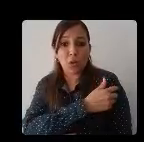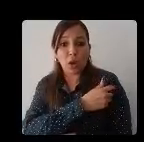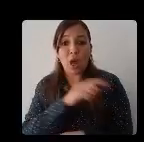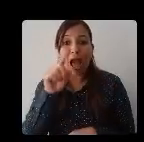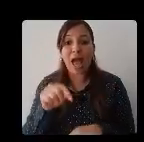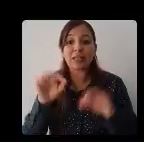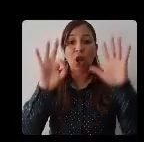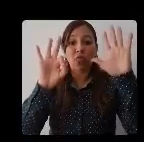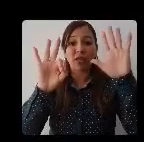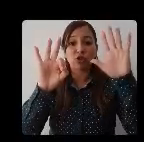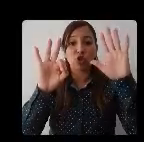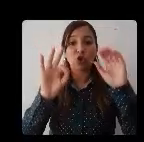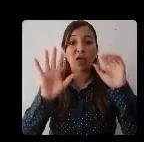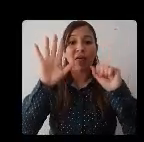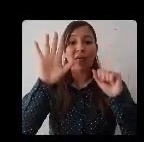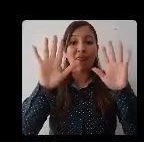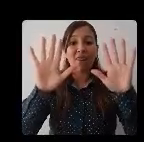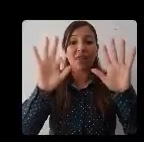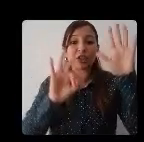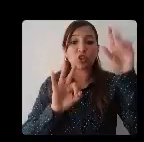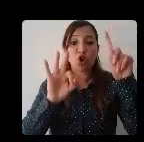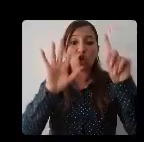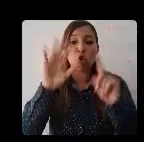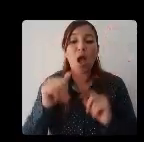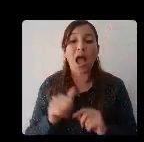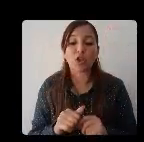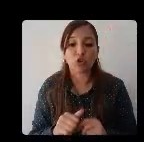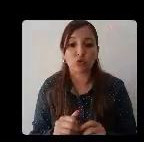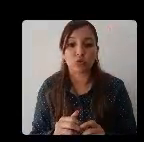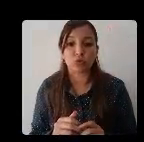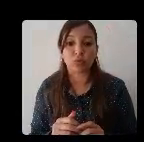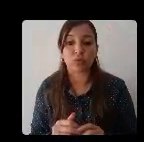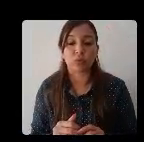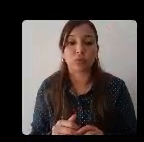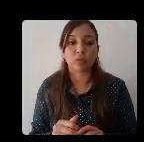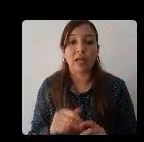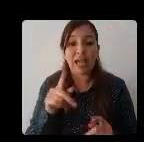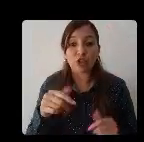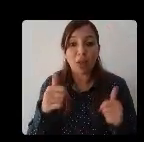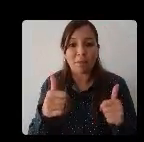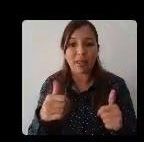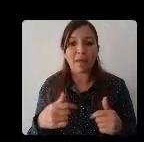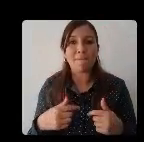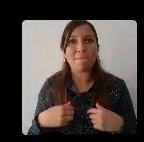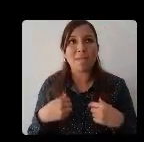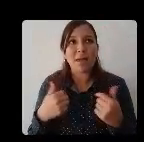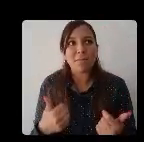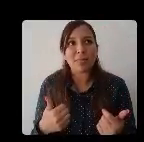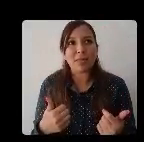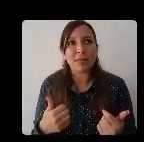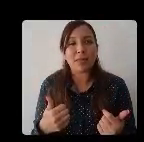Sí, claro, de todas maneras eso les da uno confianza, ¿no? O sea, a ambas partes, de ustedes de recibir turistas y a ellos